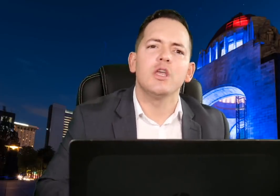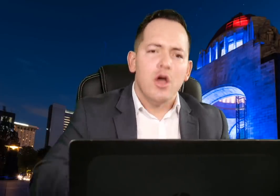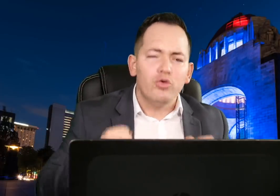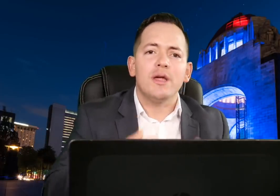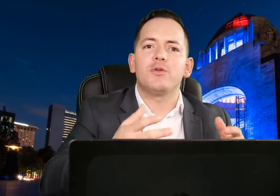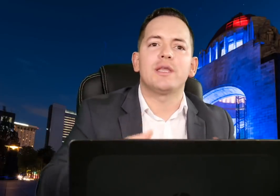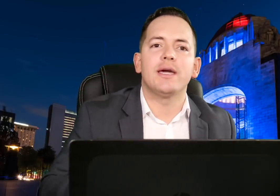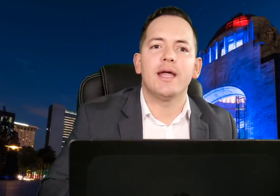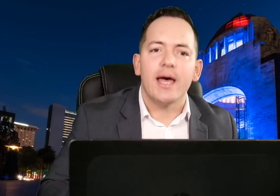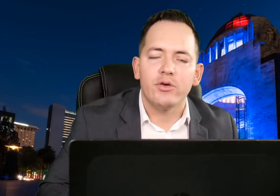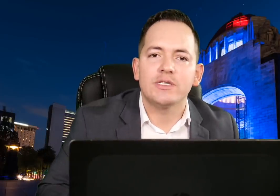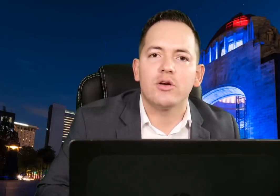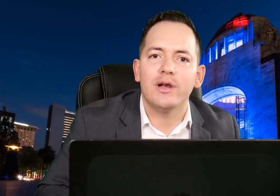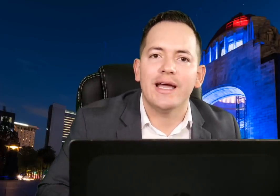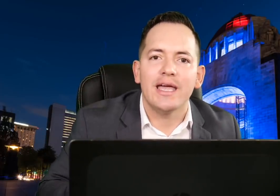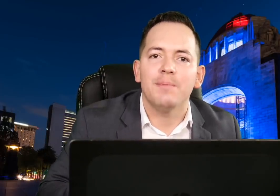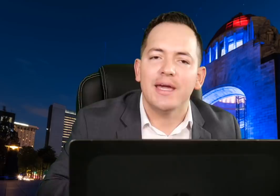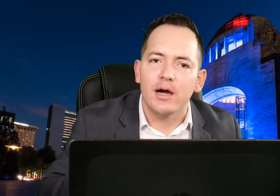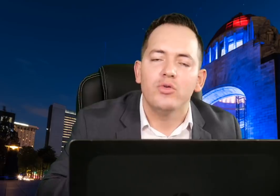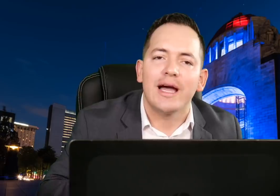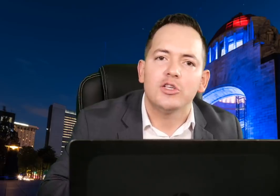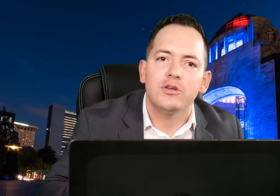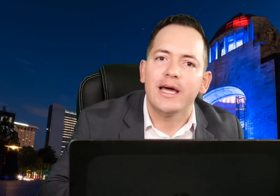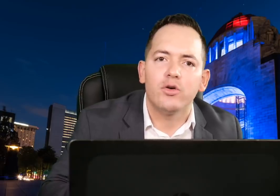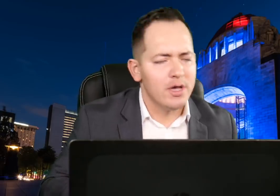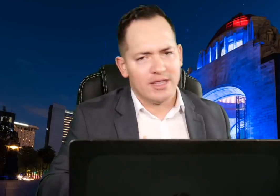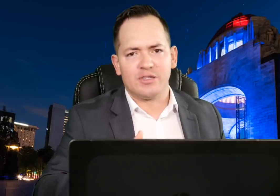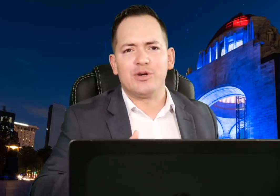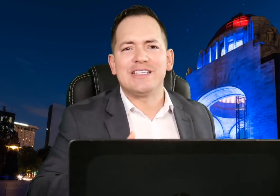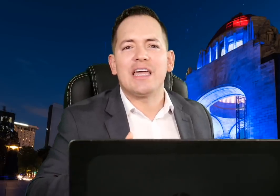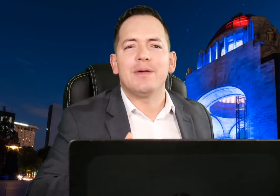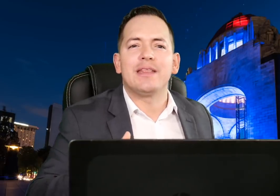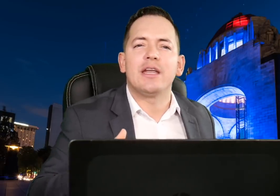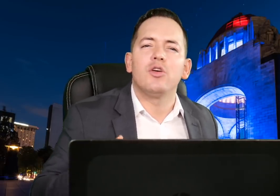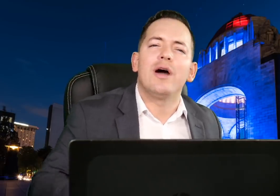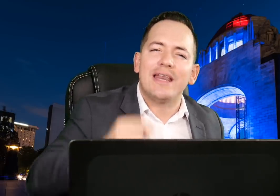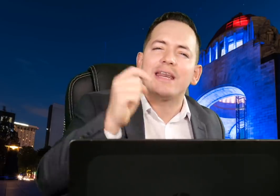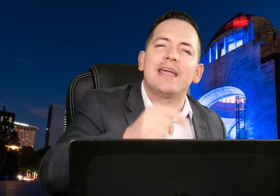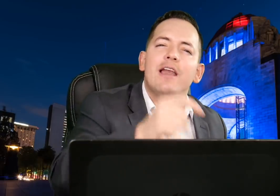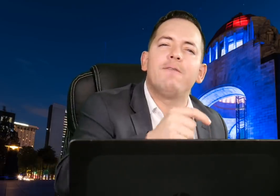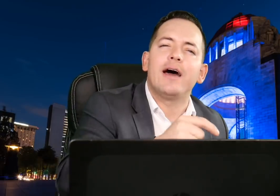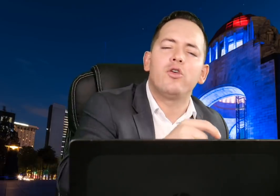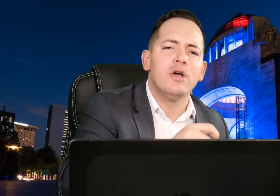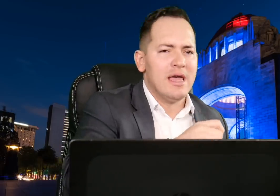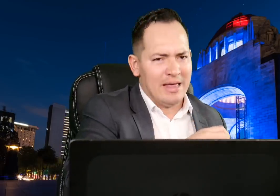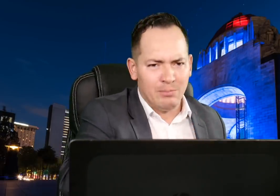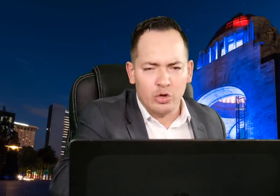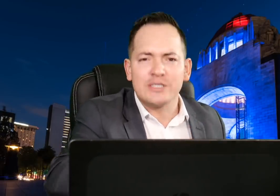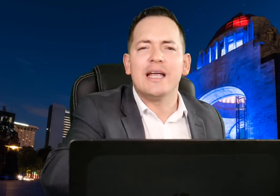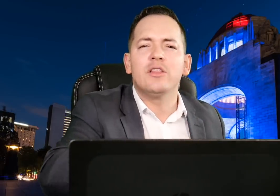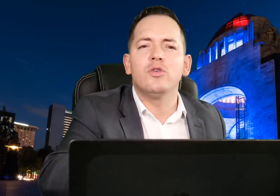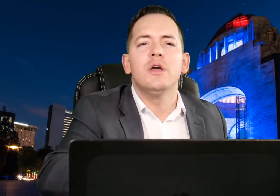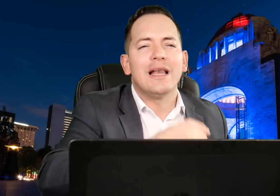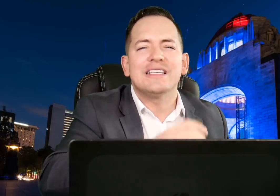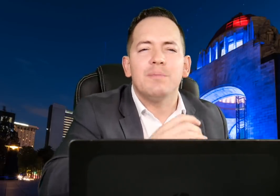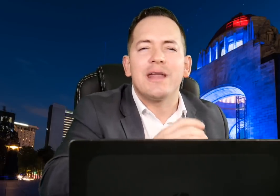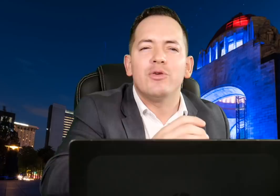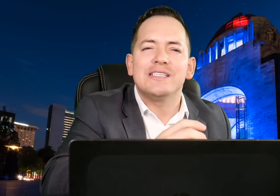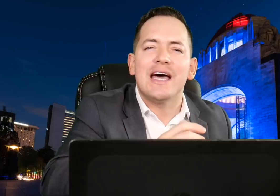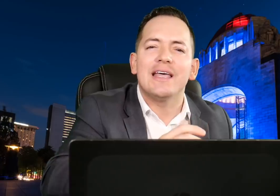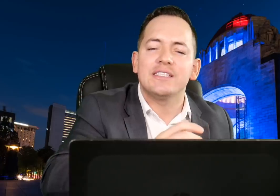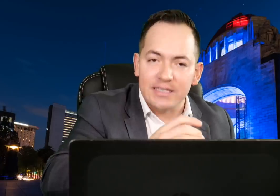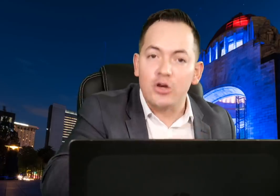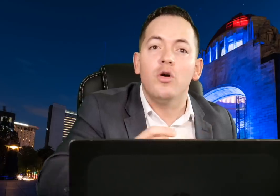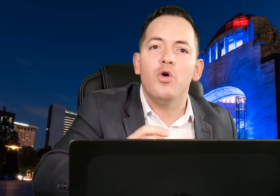presentamos urge proteger a nuestra colega y amiga un can solano después de que ventaneó a enrique alfaro mostrando las